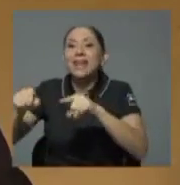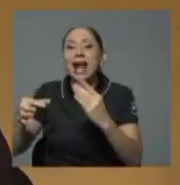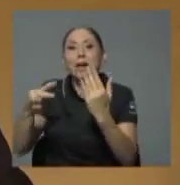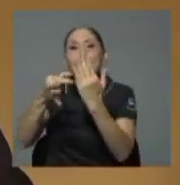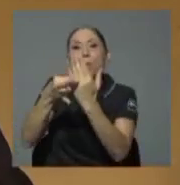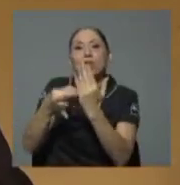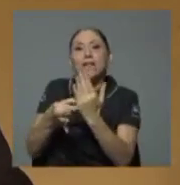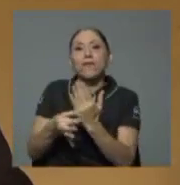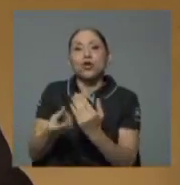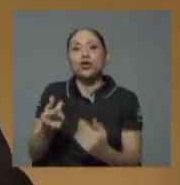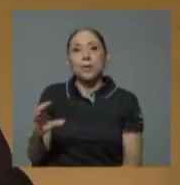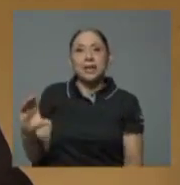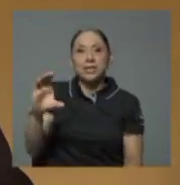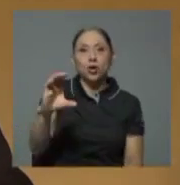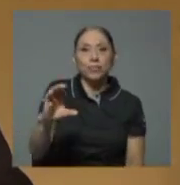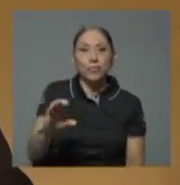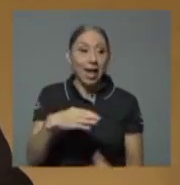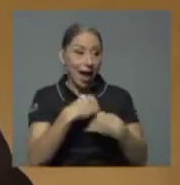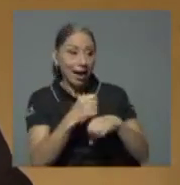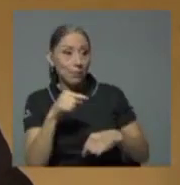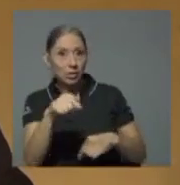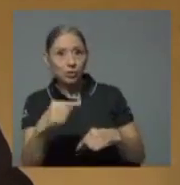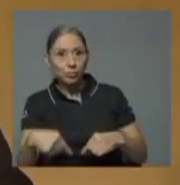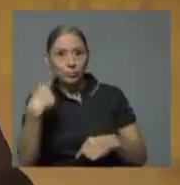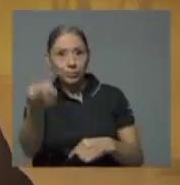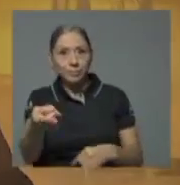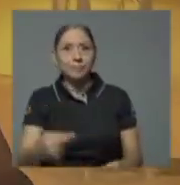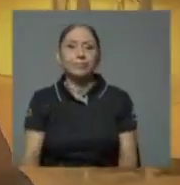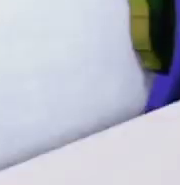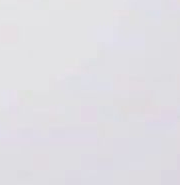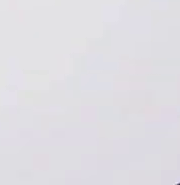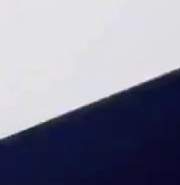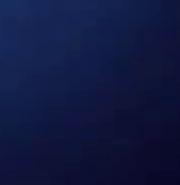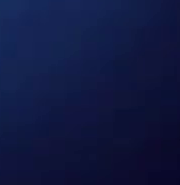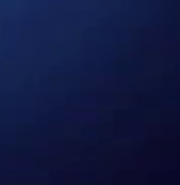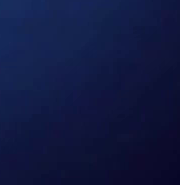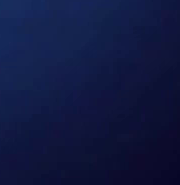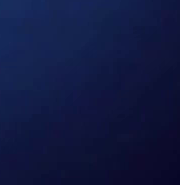don Gerardo, en el próximo y último segmento.